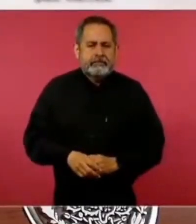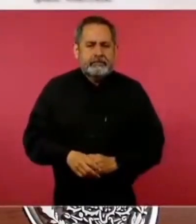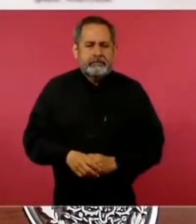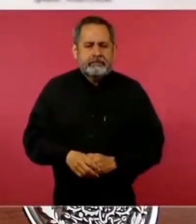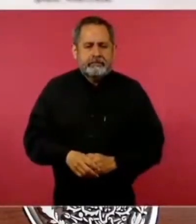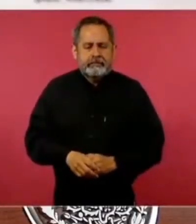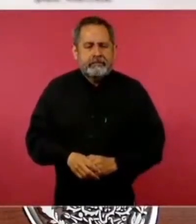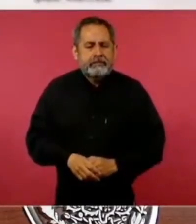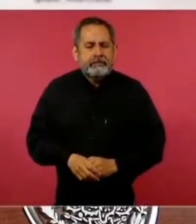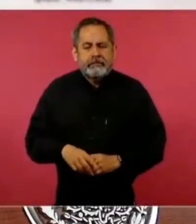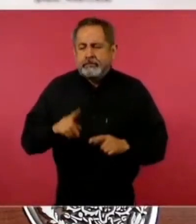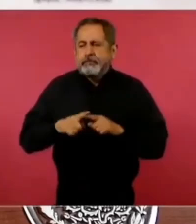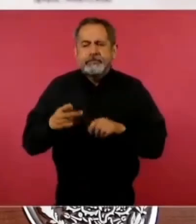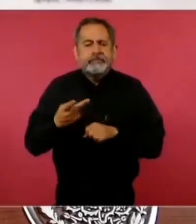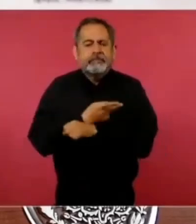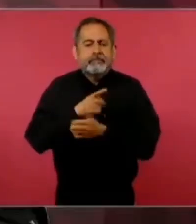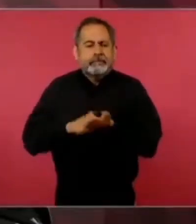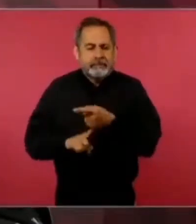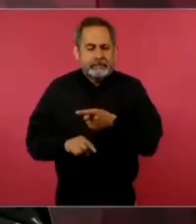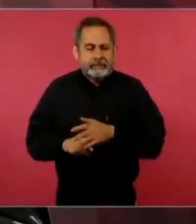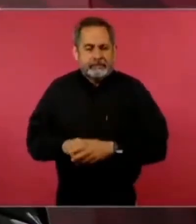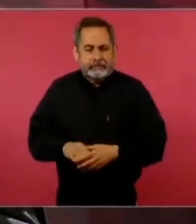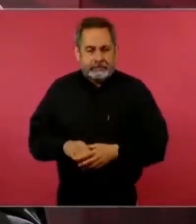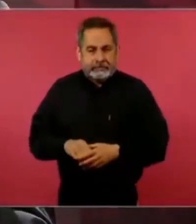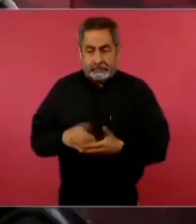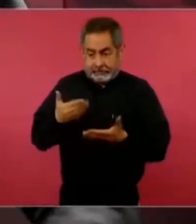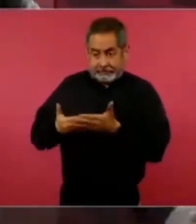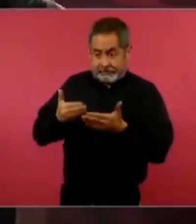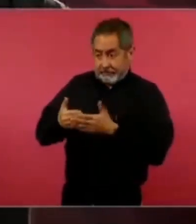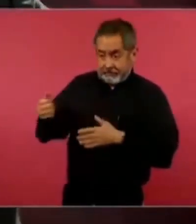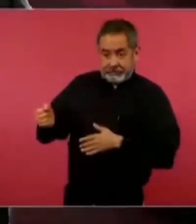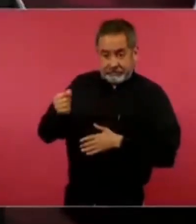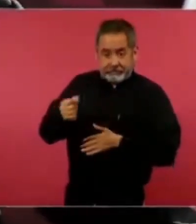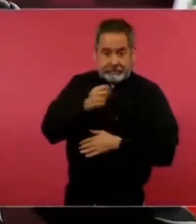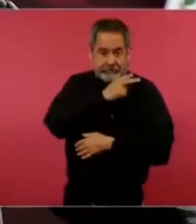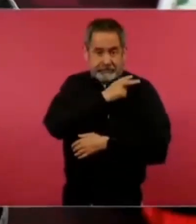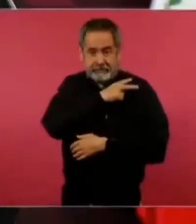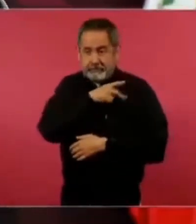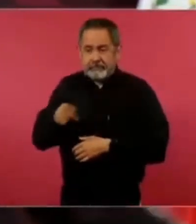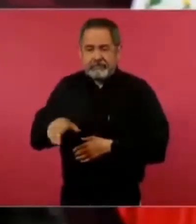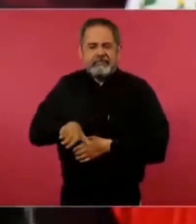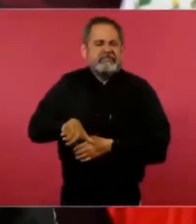Resulta que al almirante actual ya lo tenían ahí